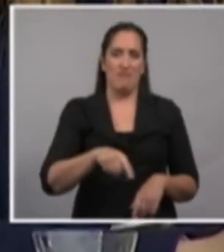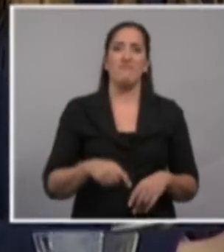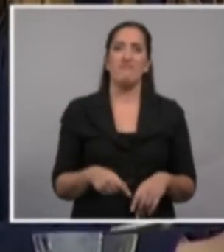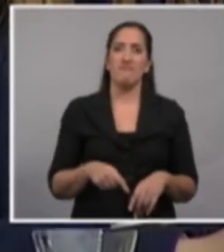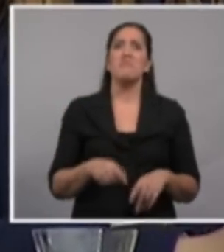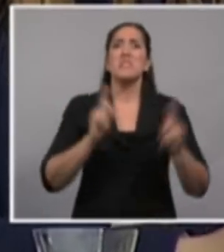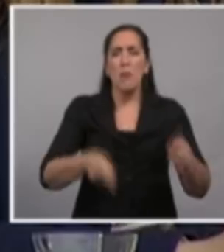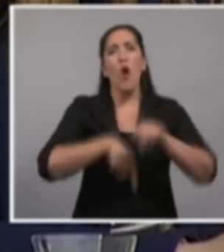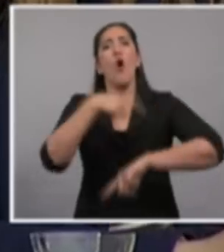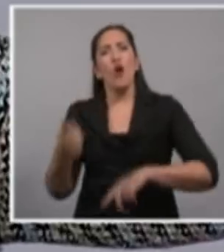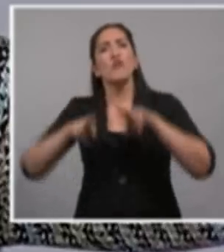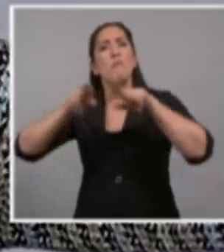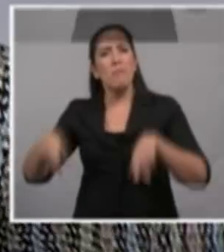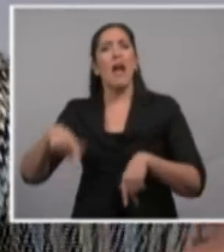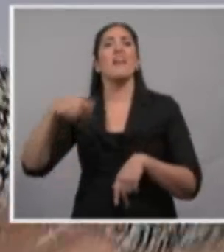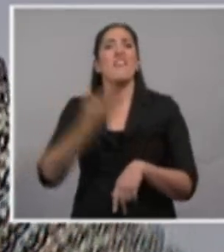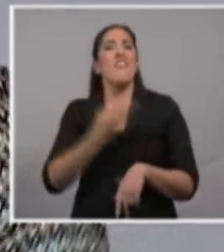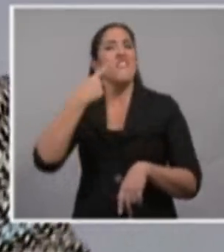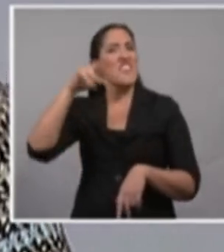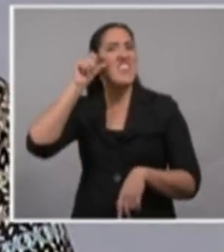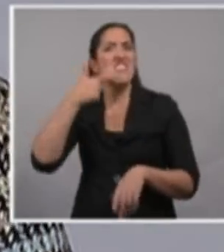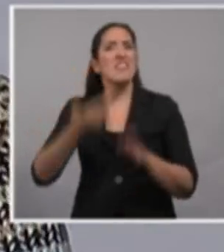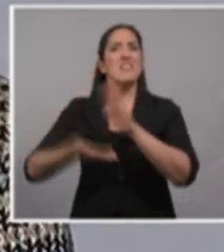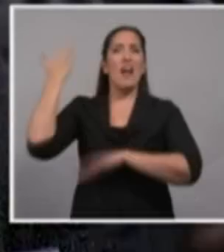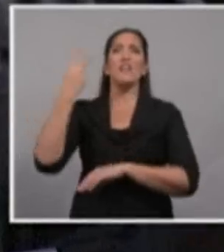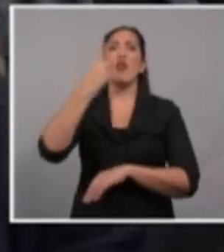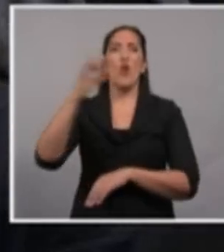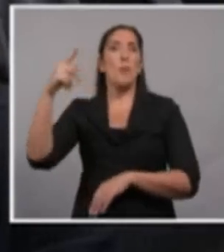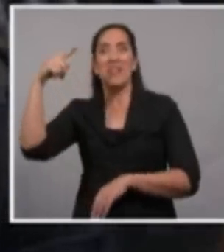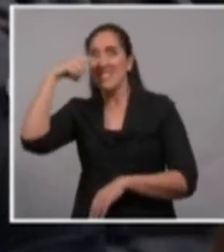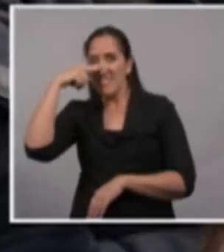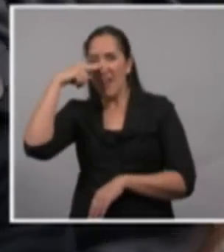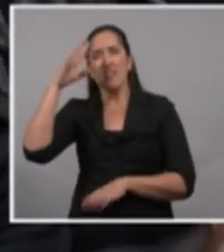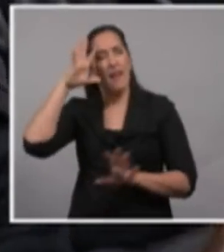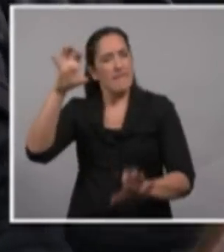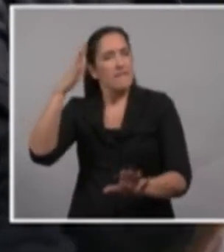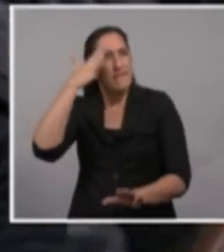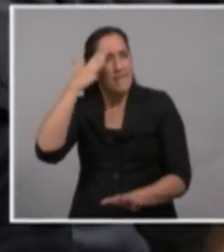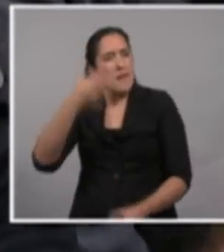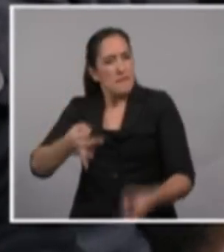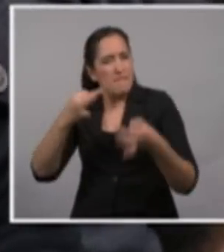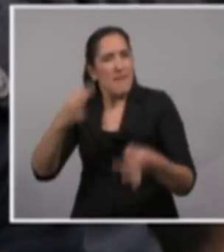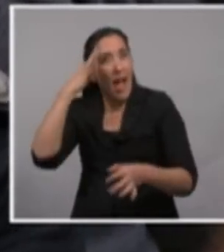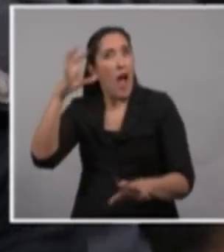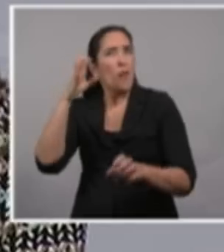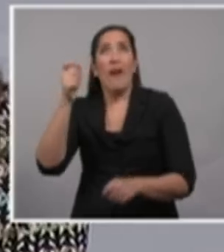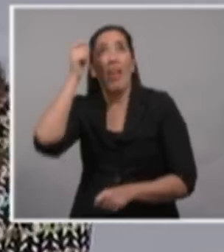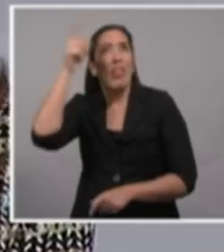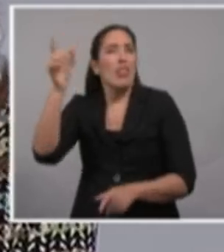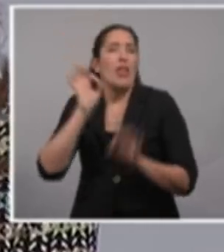o a través del plan Fines, que lo lanzamos en el año 2007, lo recuerdo muy bien. Fue una idea